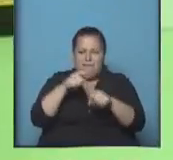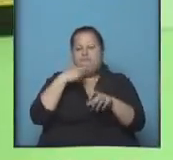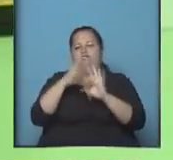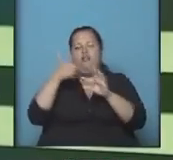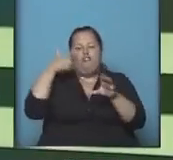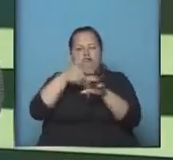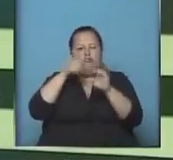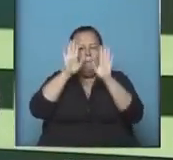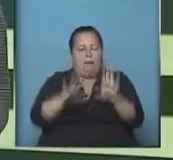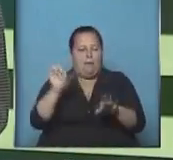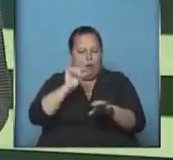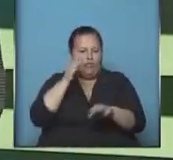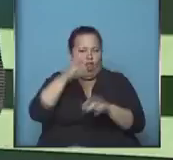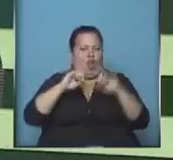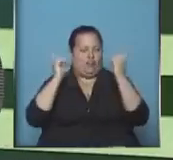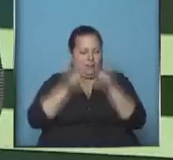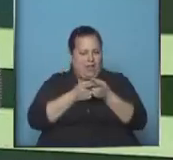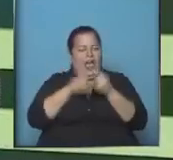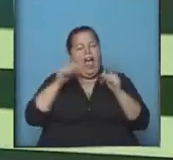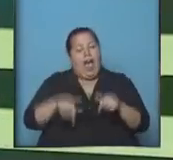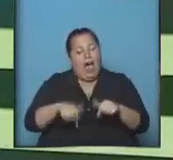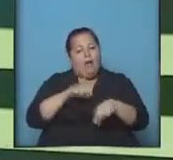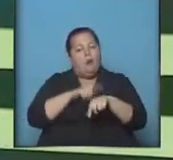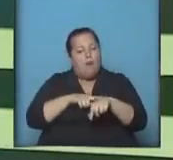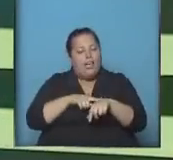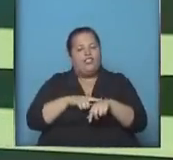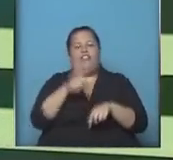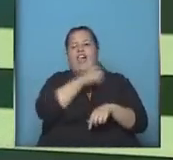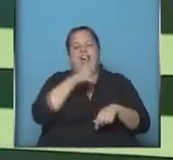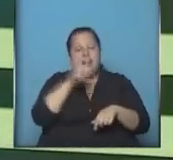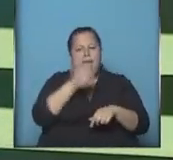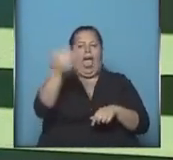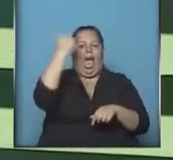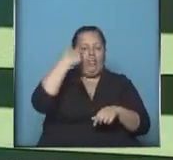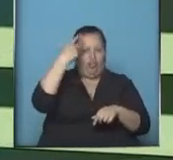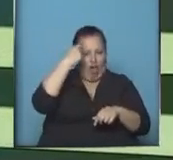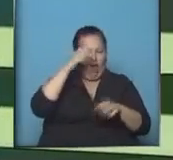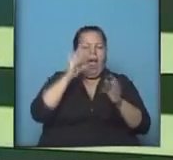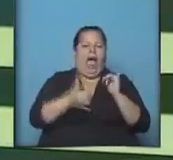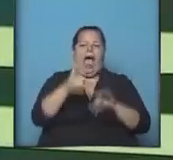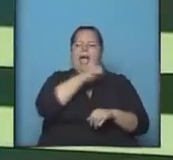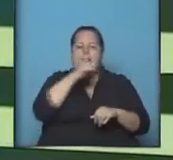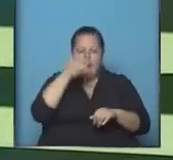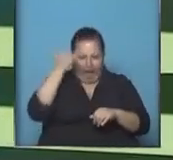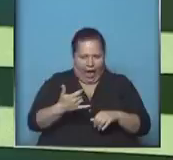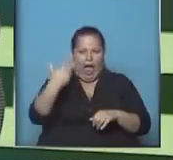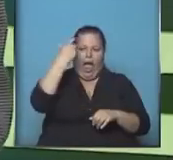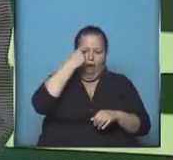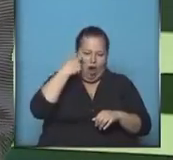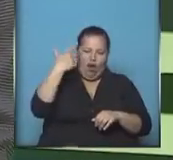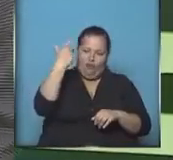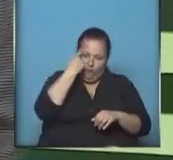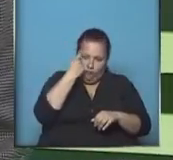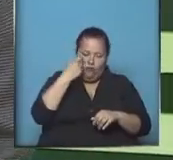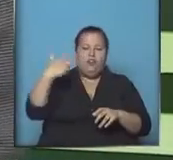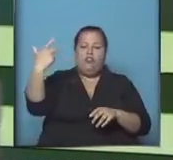con un rayo láser ambula es un consultorio y hoy estamos en la era de los remedios intraoculares hay farmacología intraocular remedios